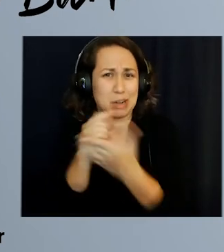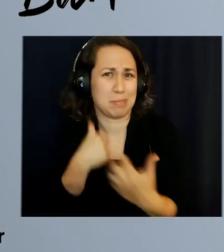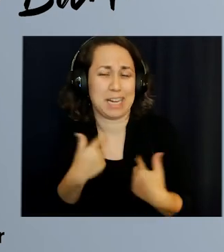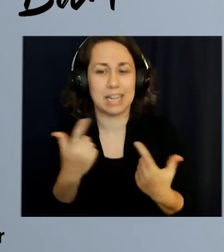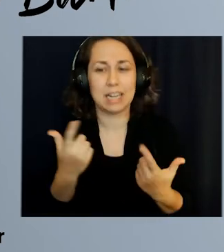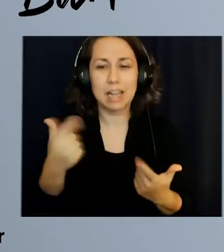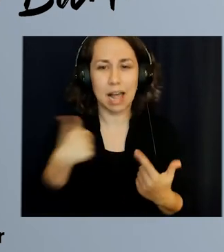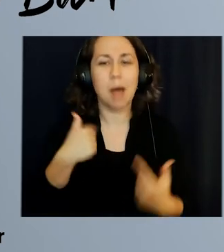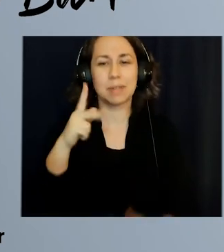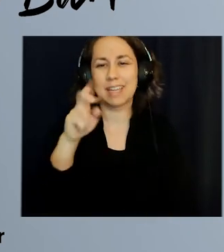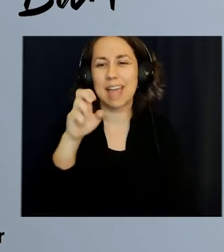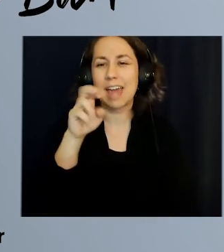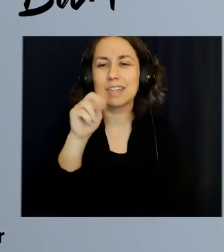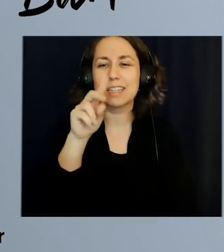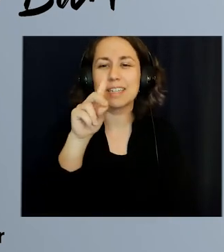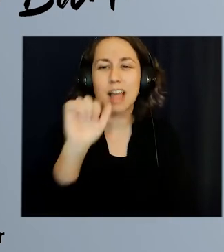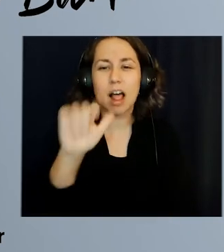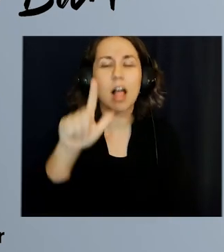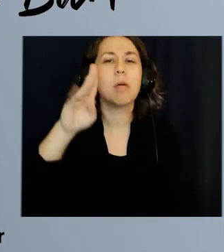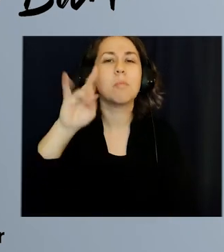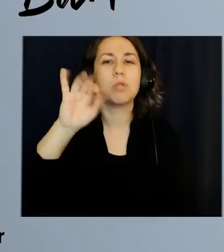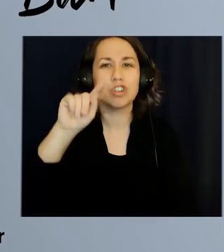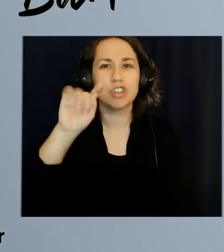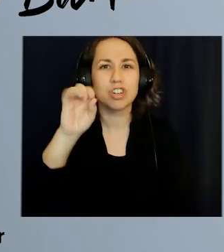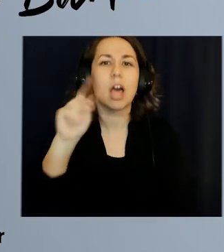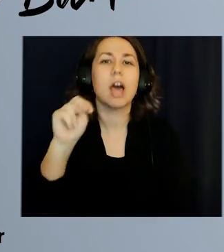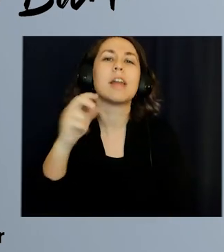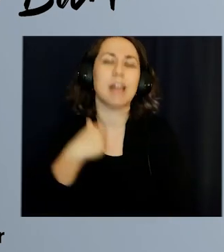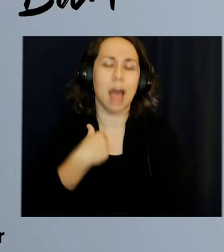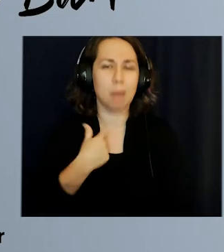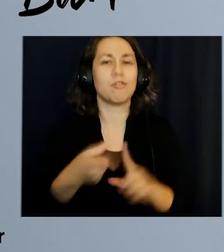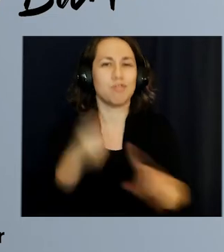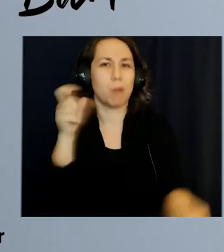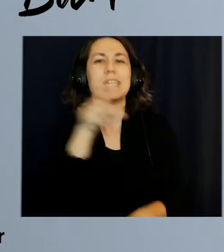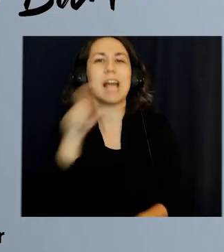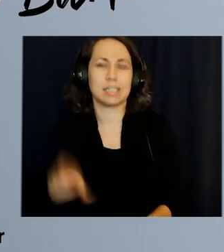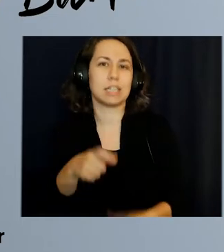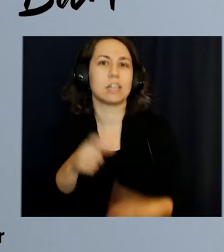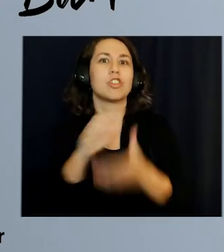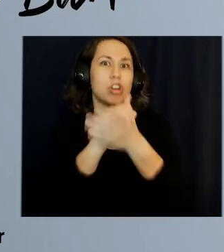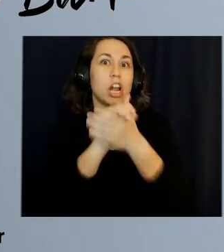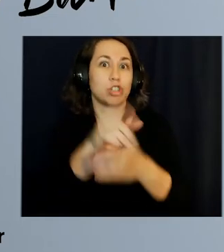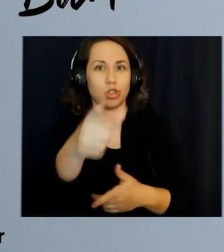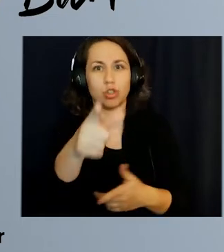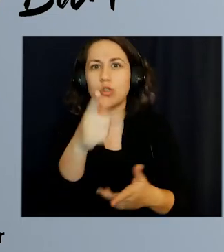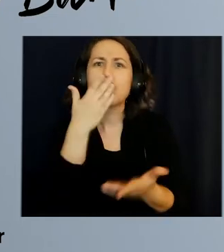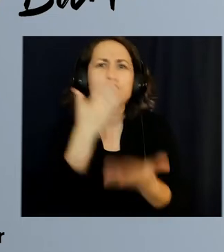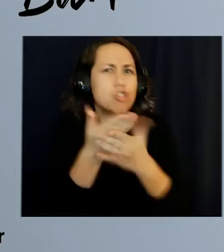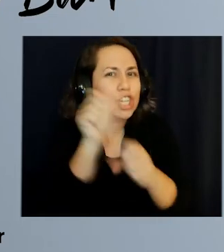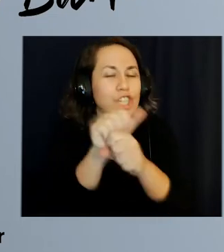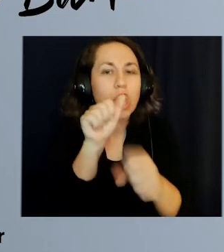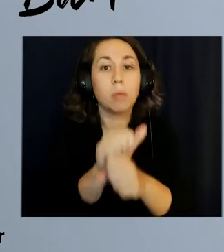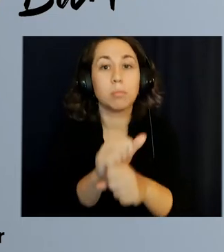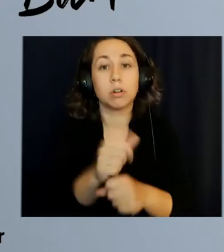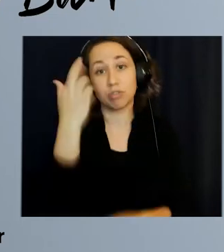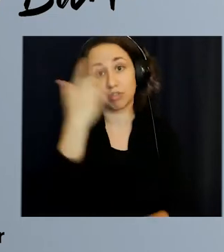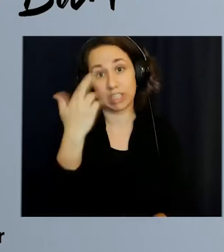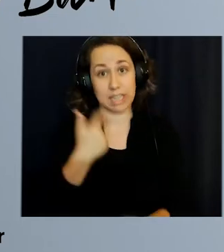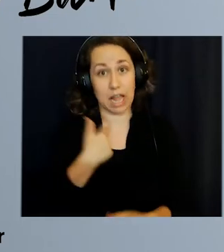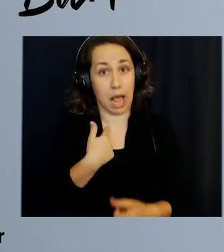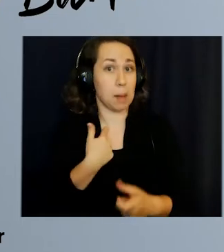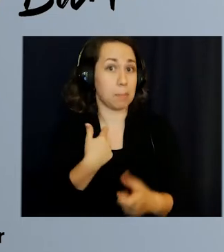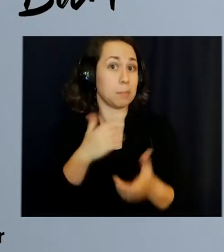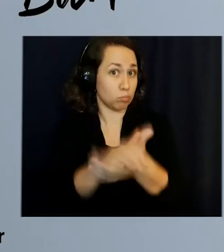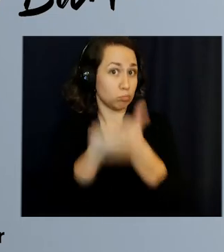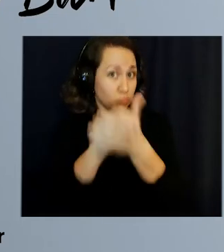están graduando y esto es sorprendente. Y deben estar muy orgullosos de ustedes y creo que se pregunten quién es esta